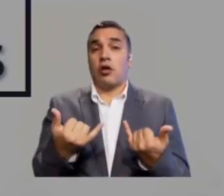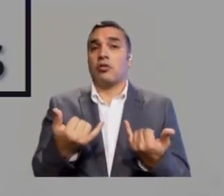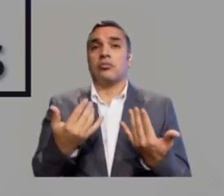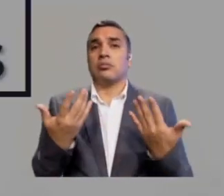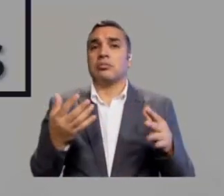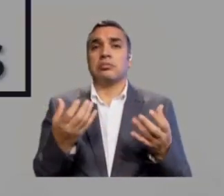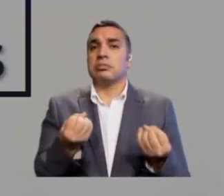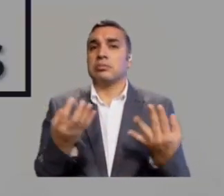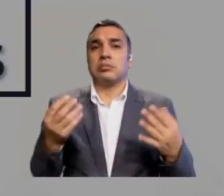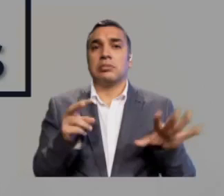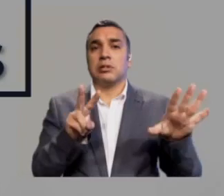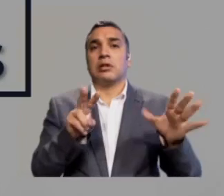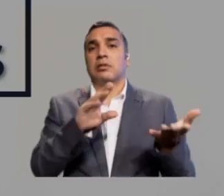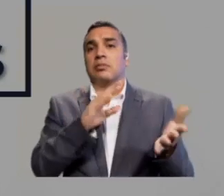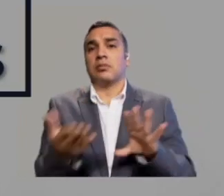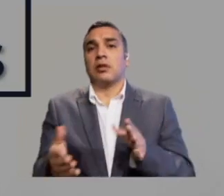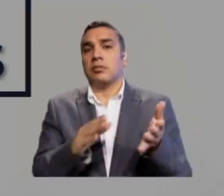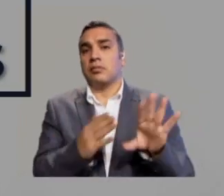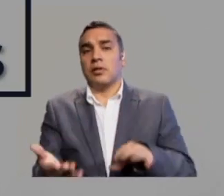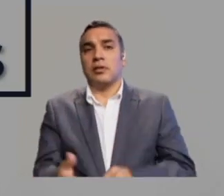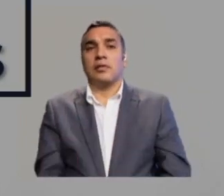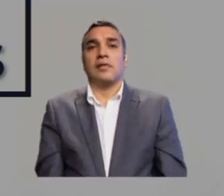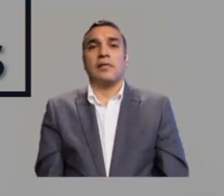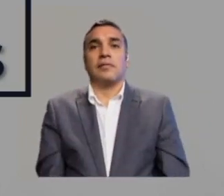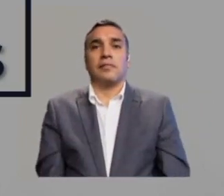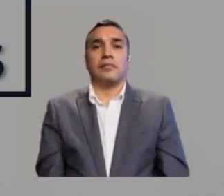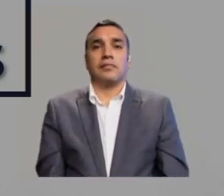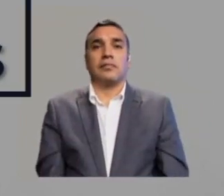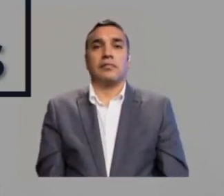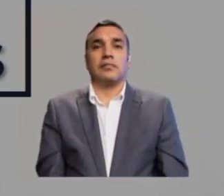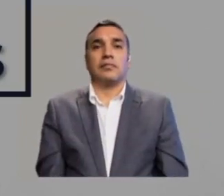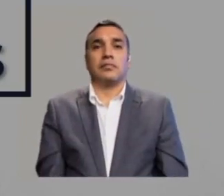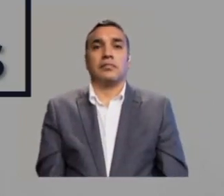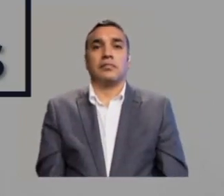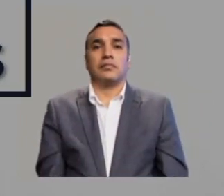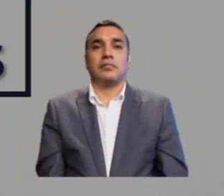se registran 7 femicidios. Mauricio Ceballos, TC Televisión.